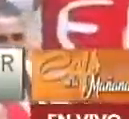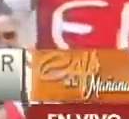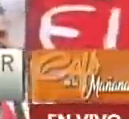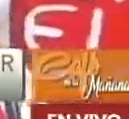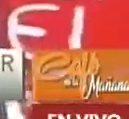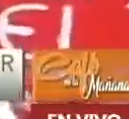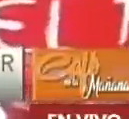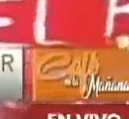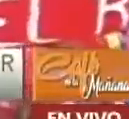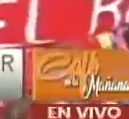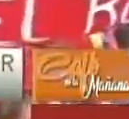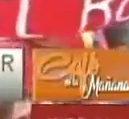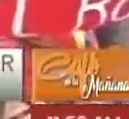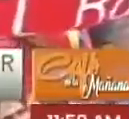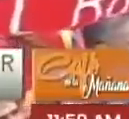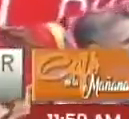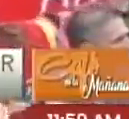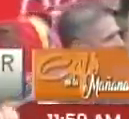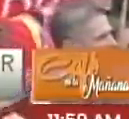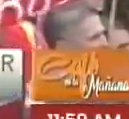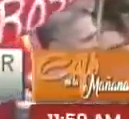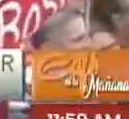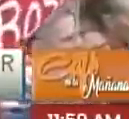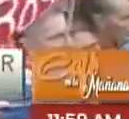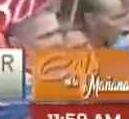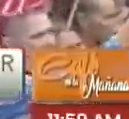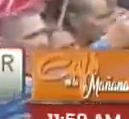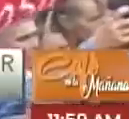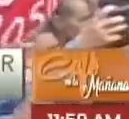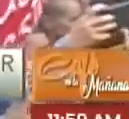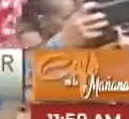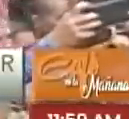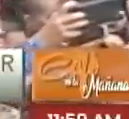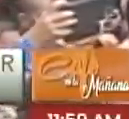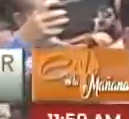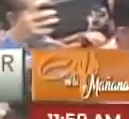muestra de gallardía y aquí está presente.